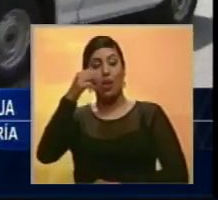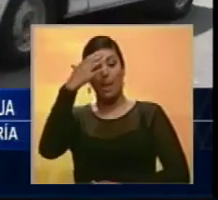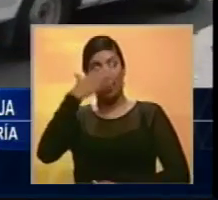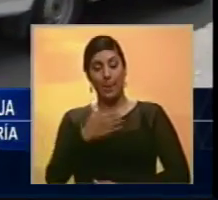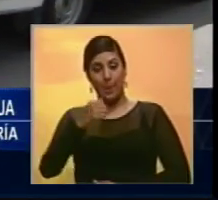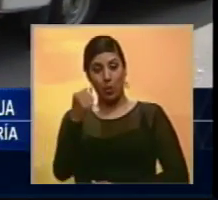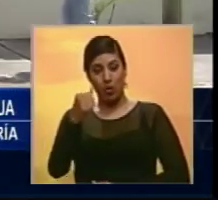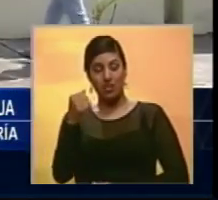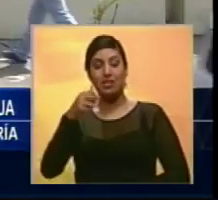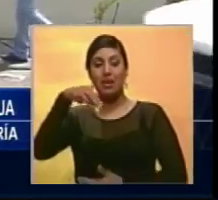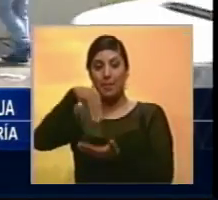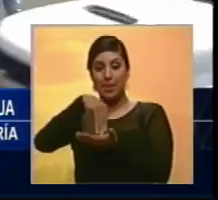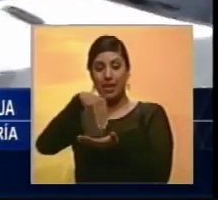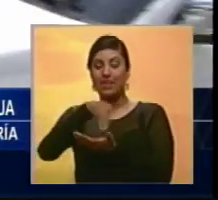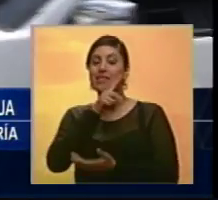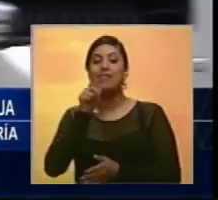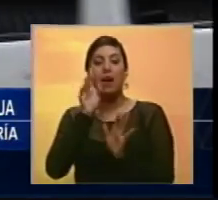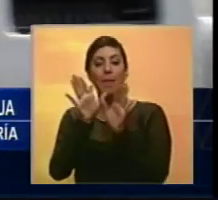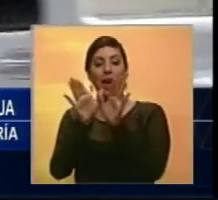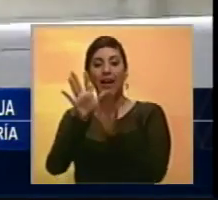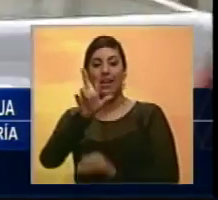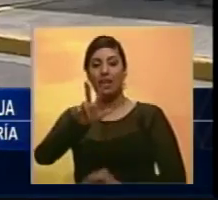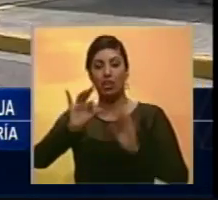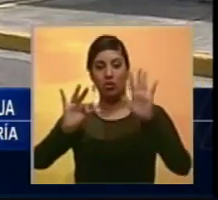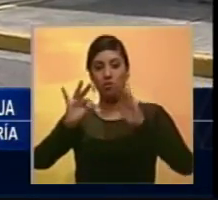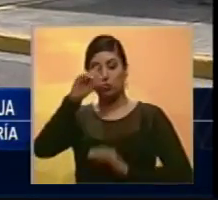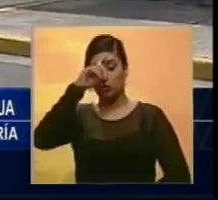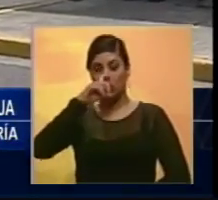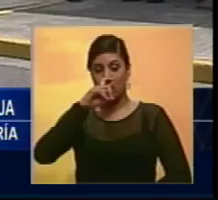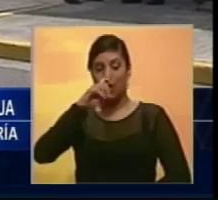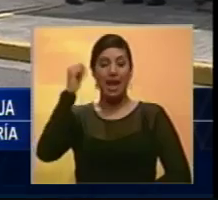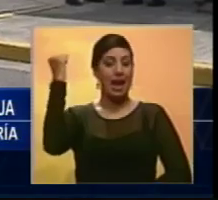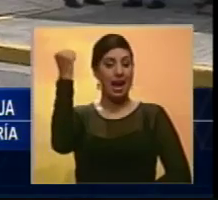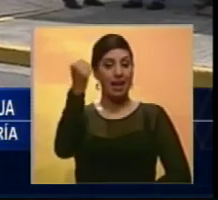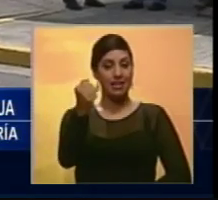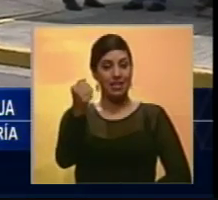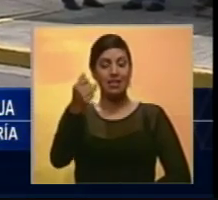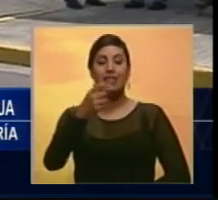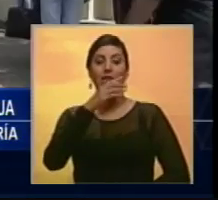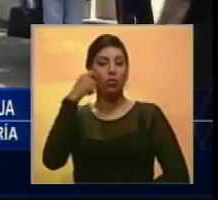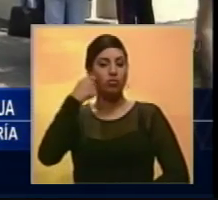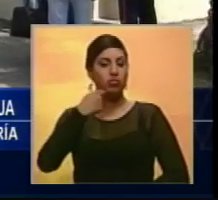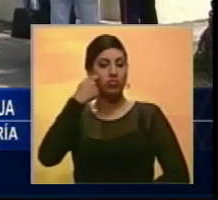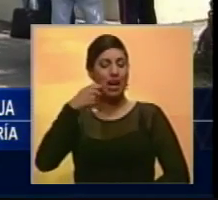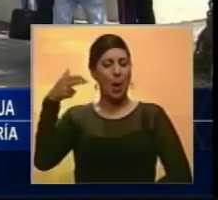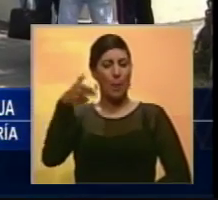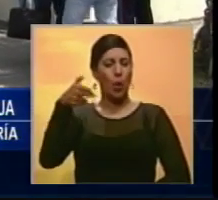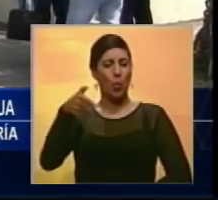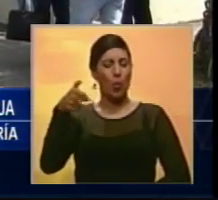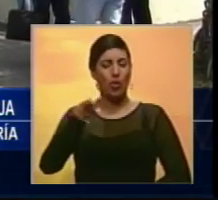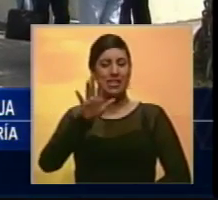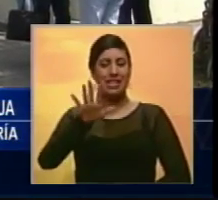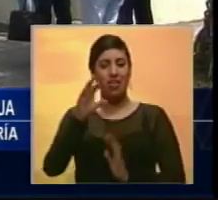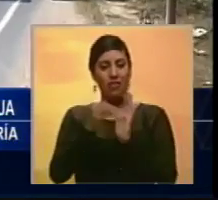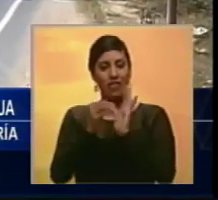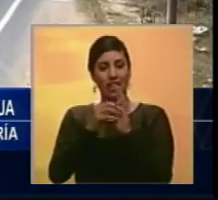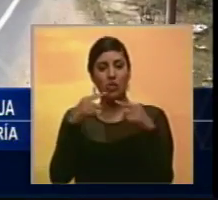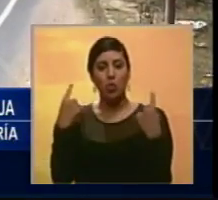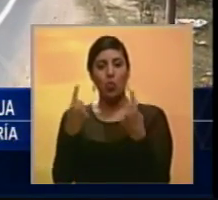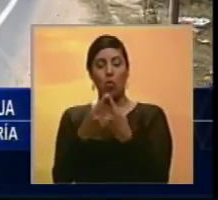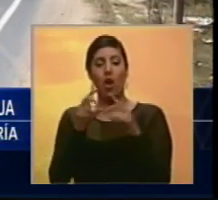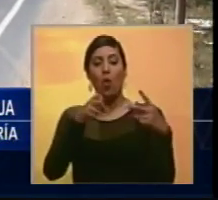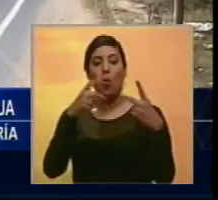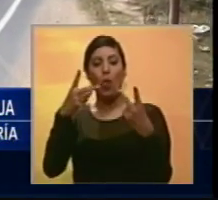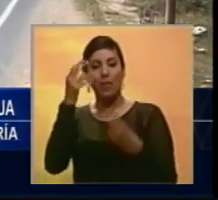de Miranda, identificado como Ángel Chacón, de 38 años de edad, fue asesinado en una barbería de 5 tiros en el sector Trapichito de Nueva